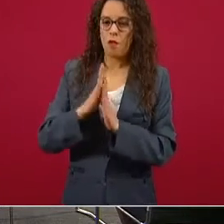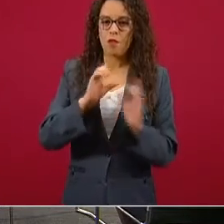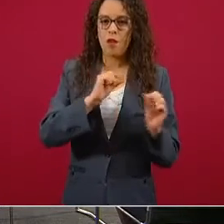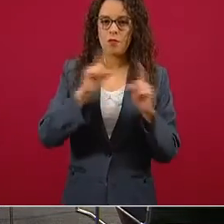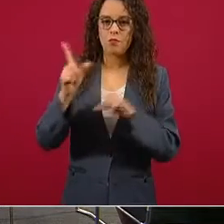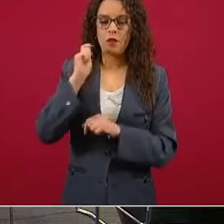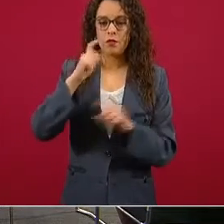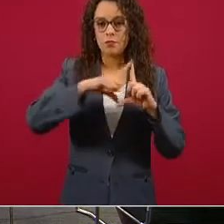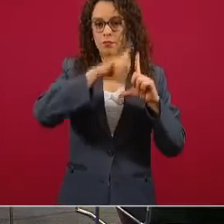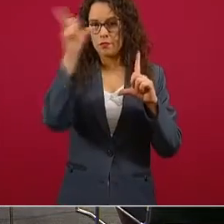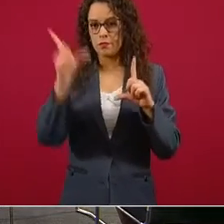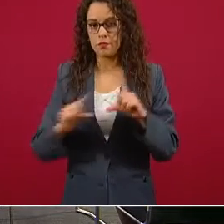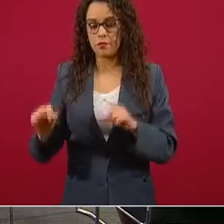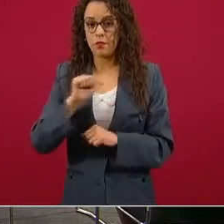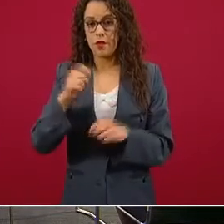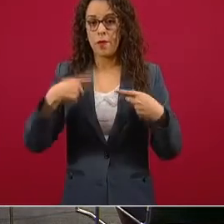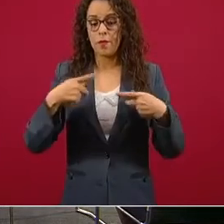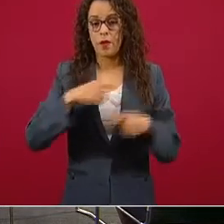en fallecimientos.